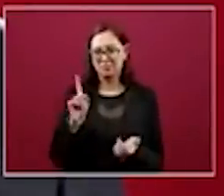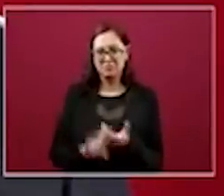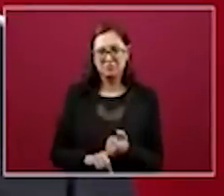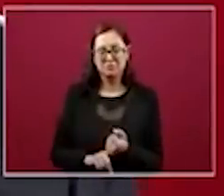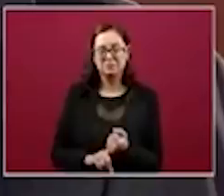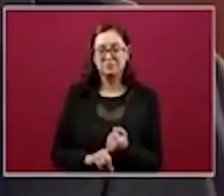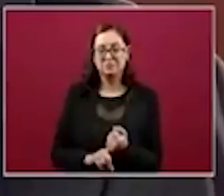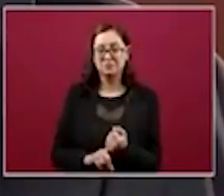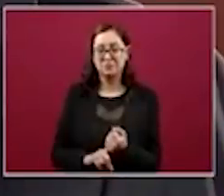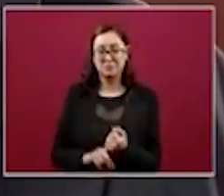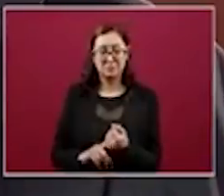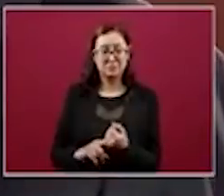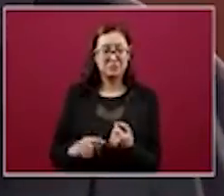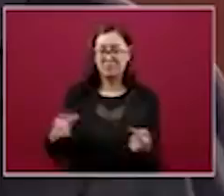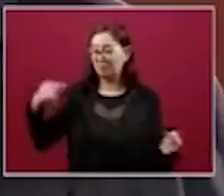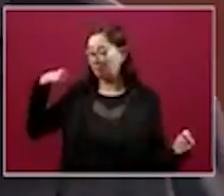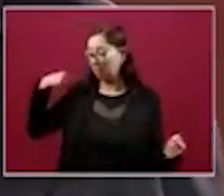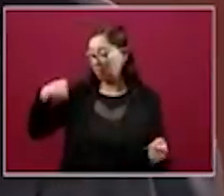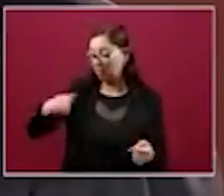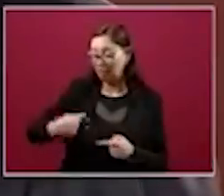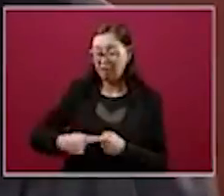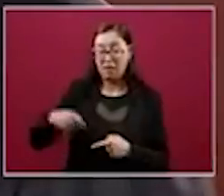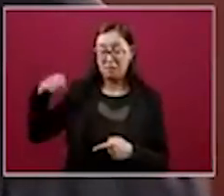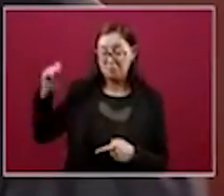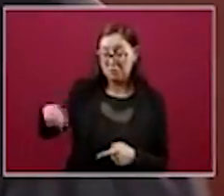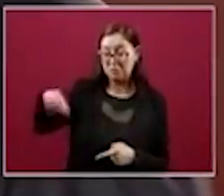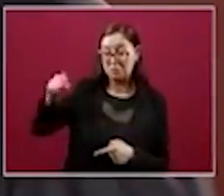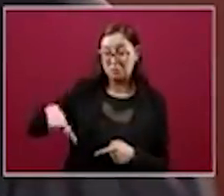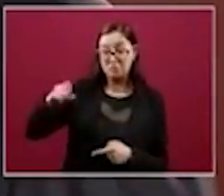sigan los mismos tecnócratas